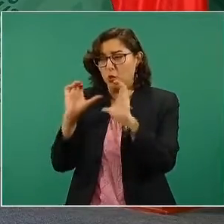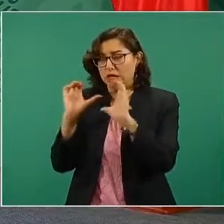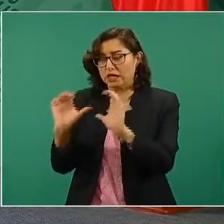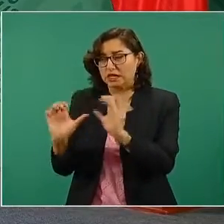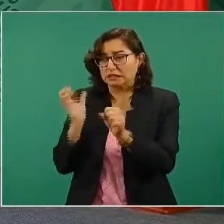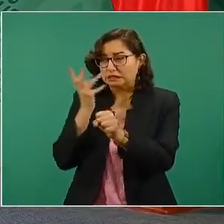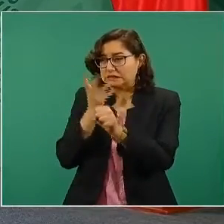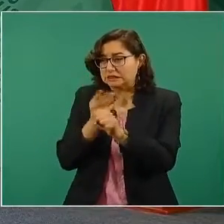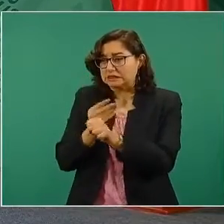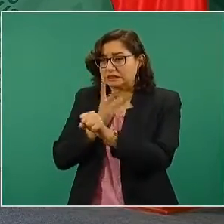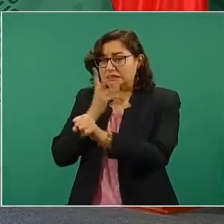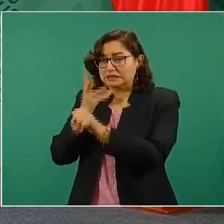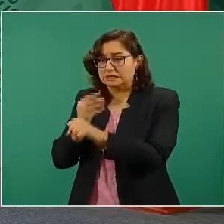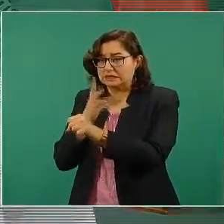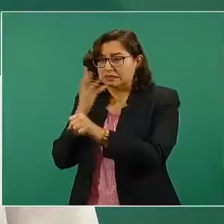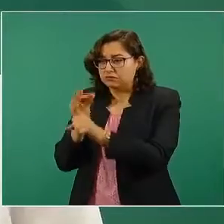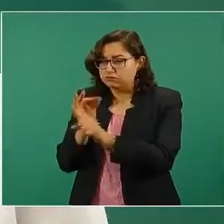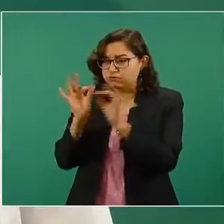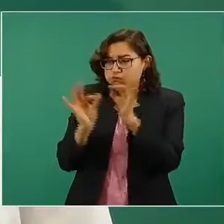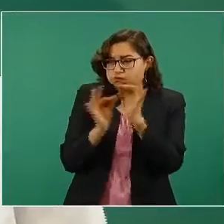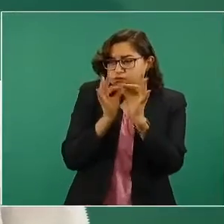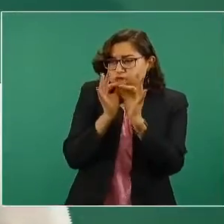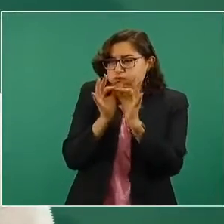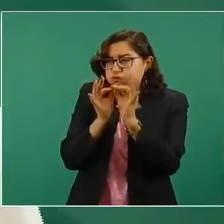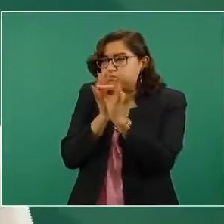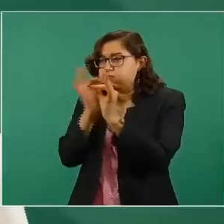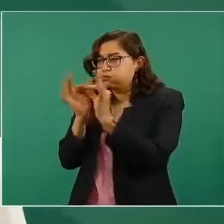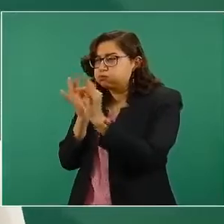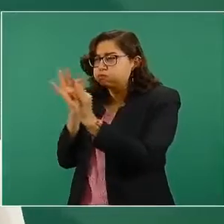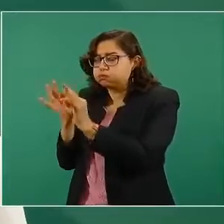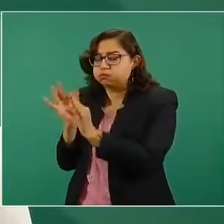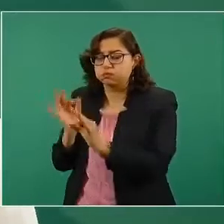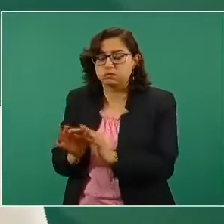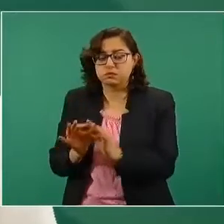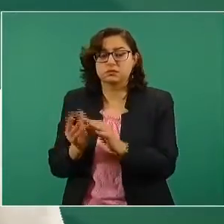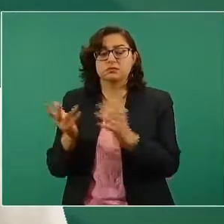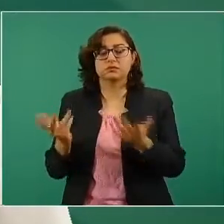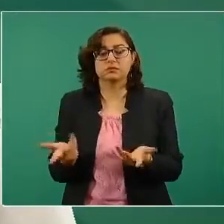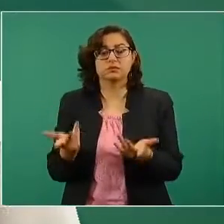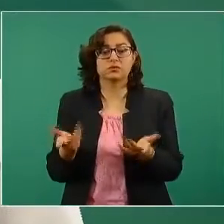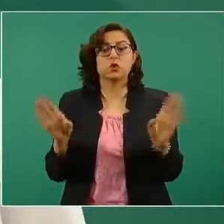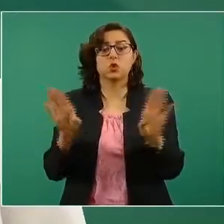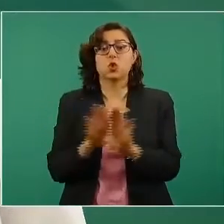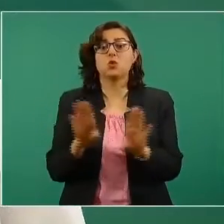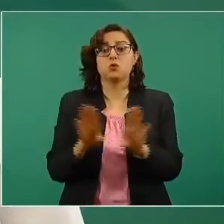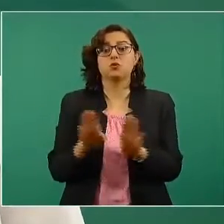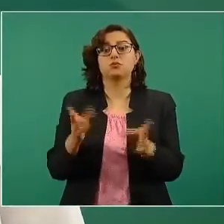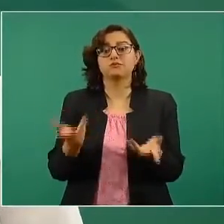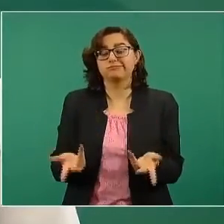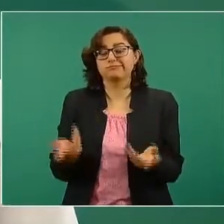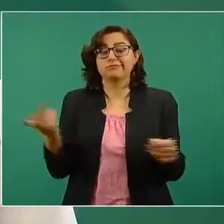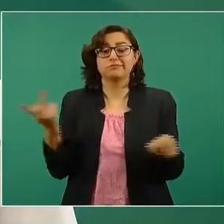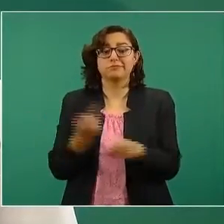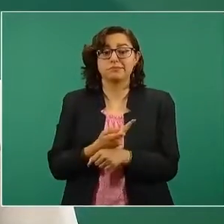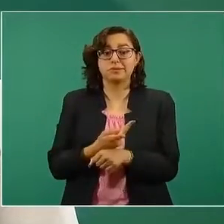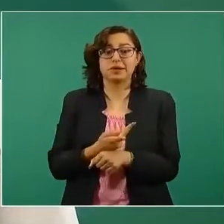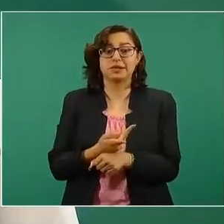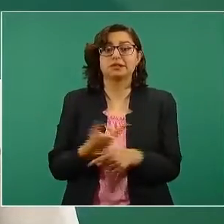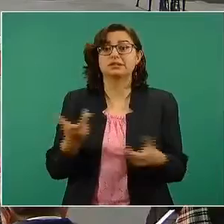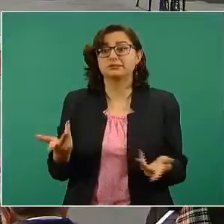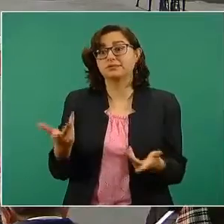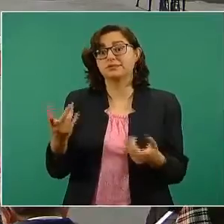minucioso de cada uno de estos inmuebles. Se vio afectado el patrimonio